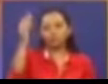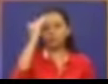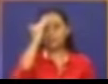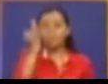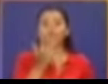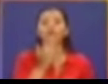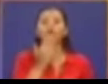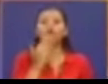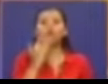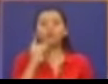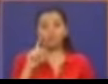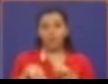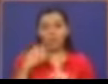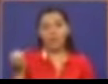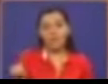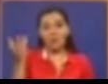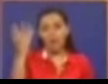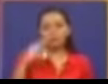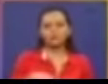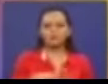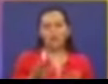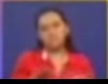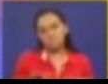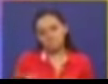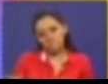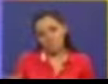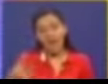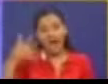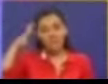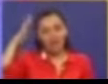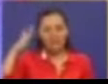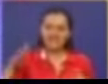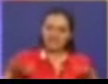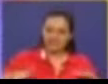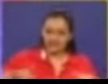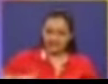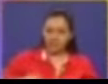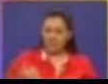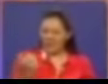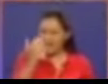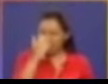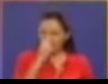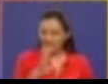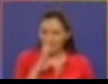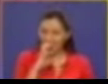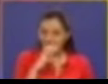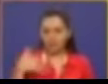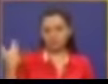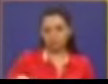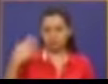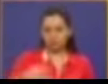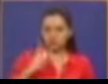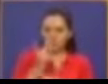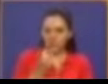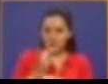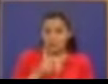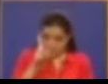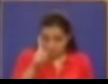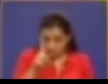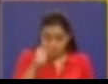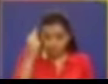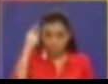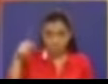Se comunicaría a la ciudadanía y todos los planes de contingencia están listos. Así que, pero los mantendremos informados. Hay